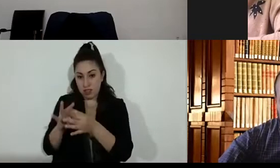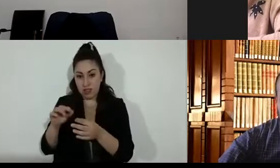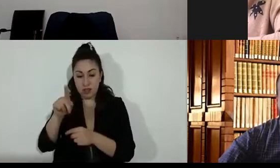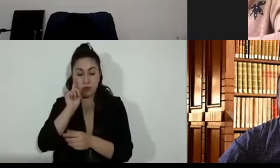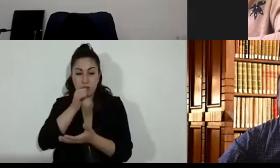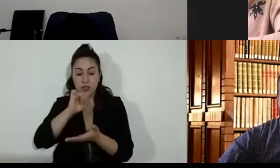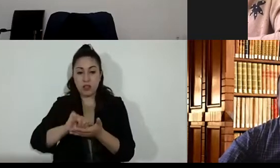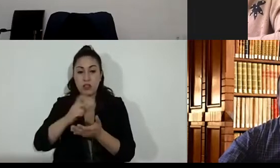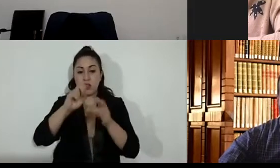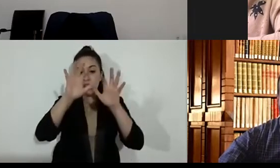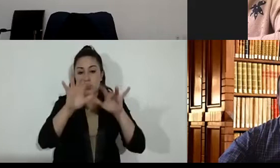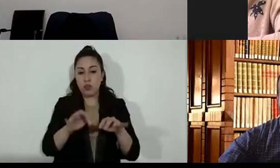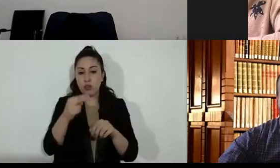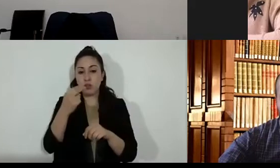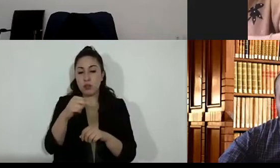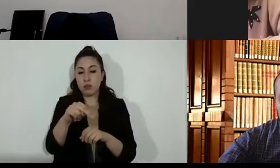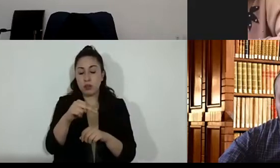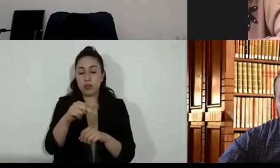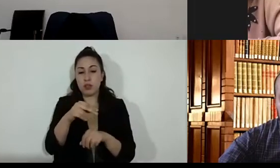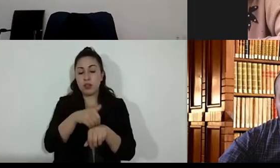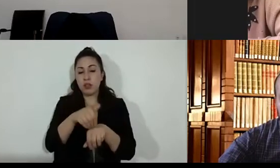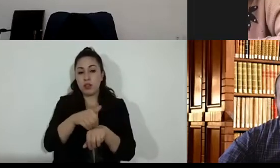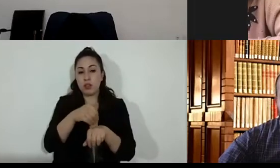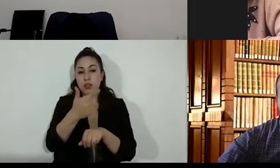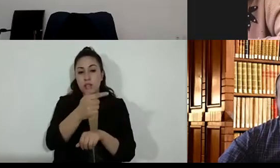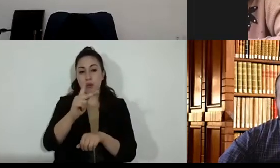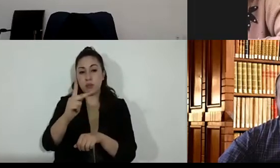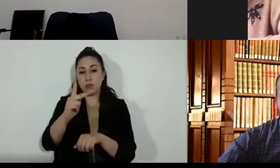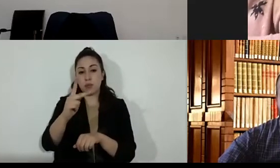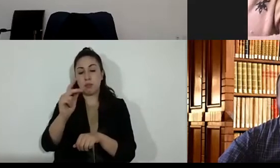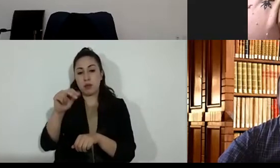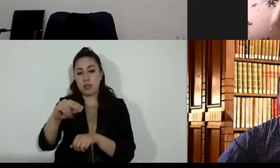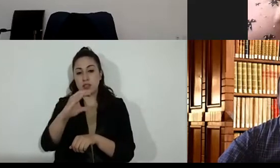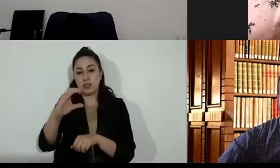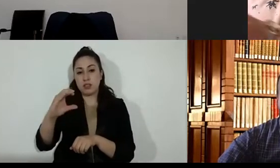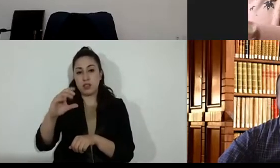con la clave alfanumérica GPPAN CCM